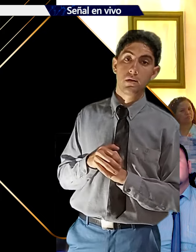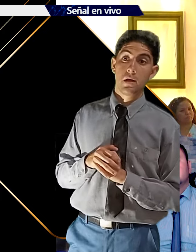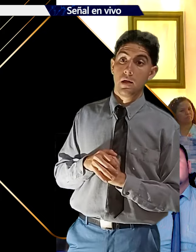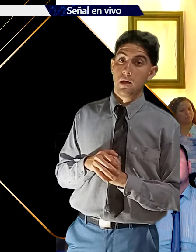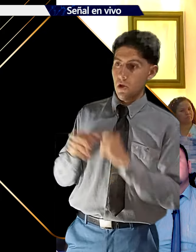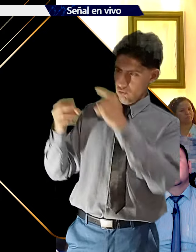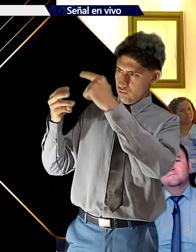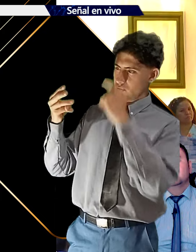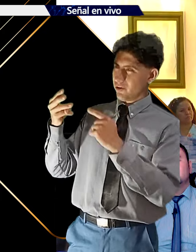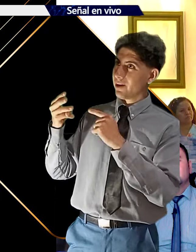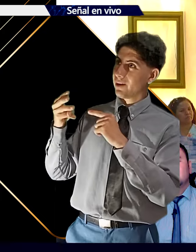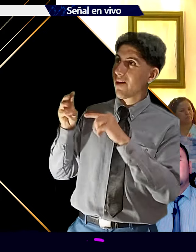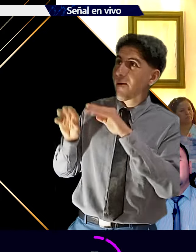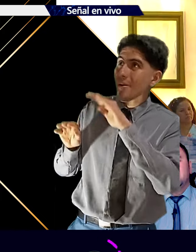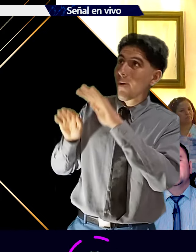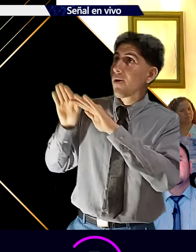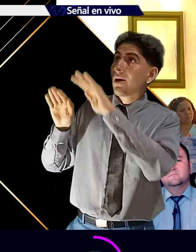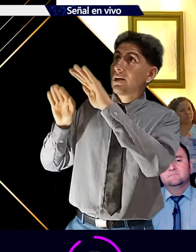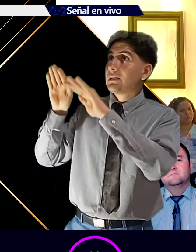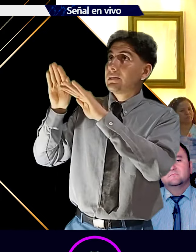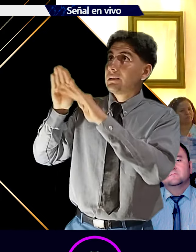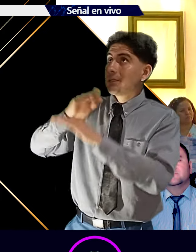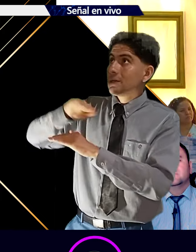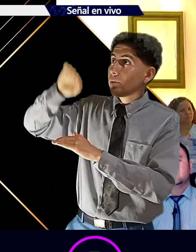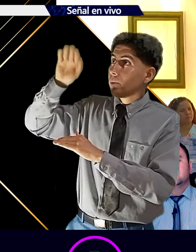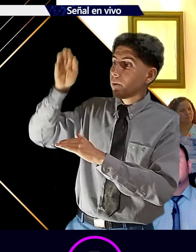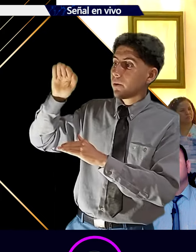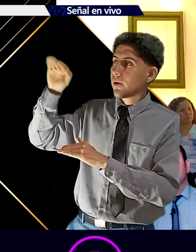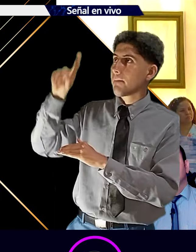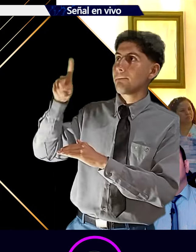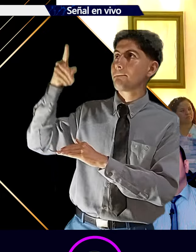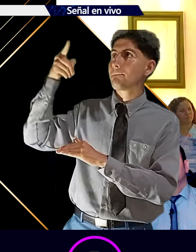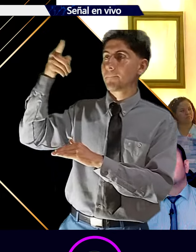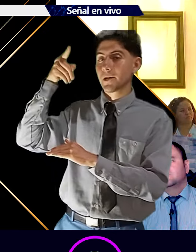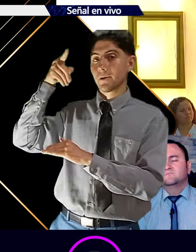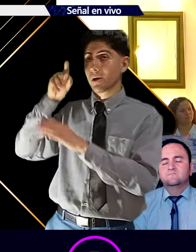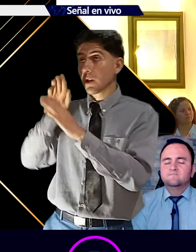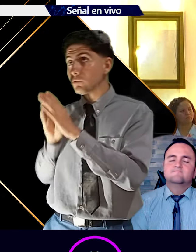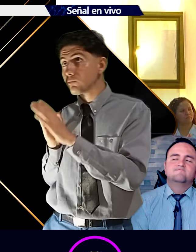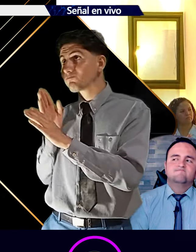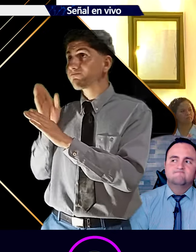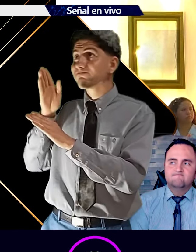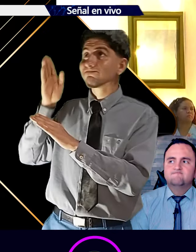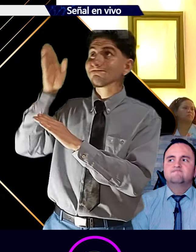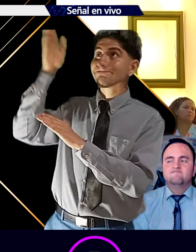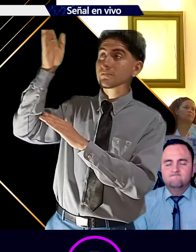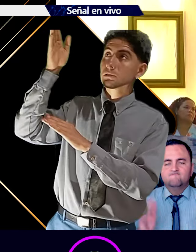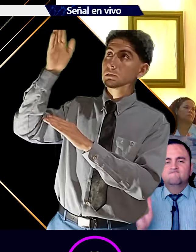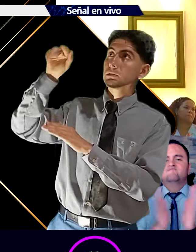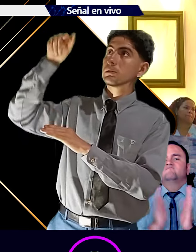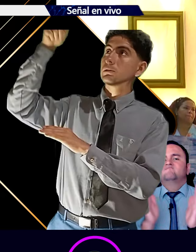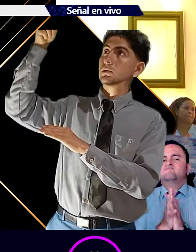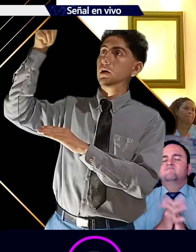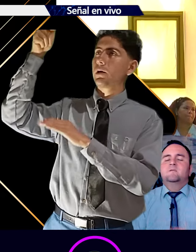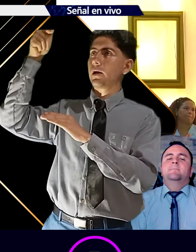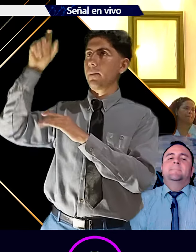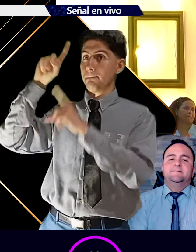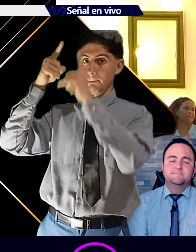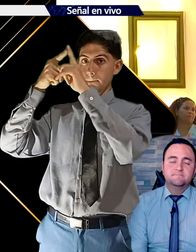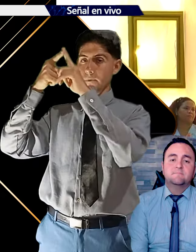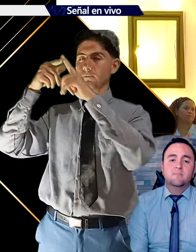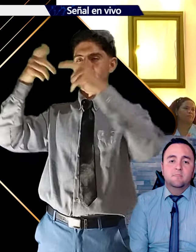subirla, es demasiado alto. Hagamos una cosa, vamos a ponerle la tarea a los tres leones y nosotros vamos a observar, el que llegue primero